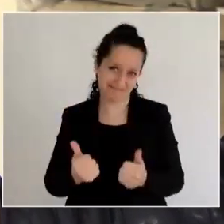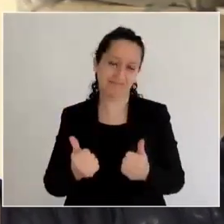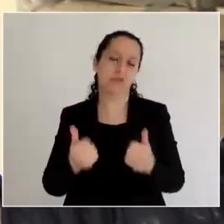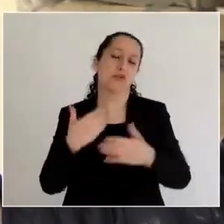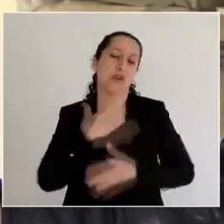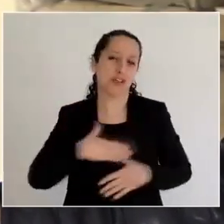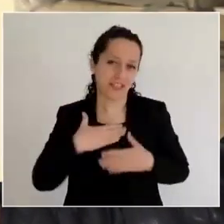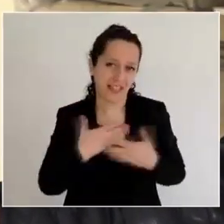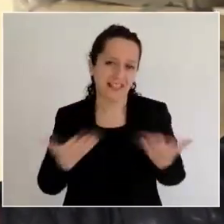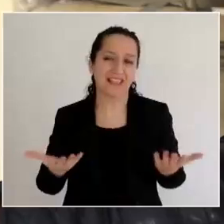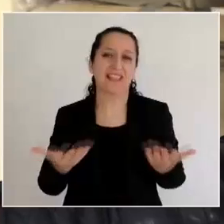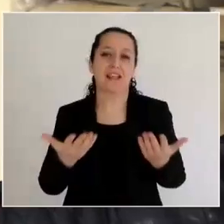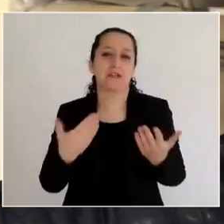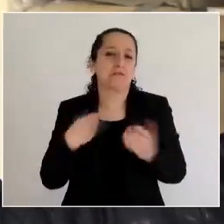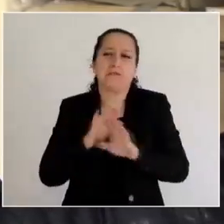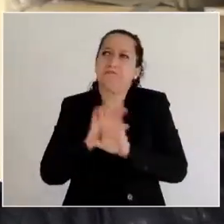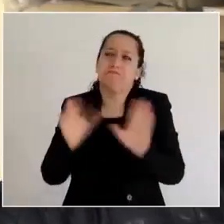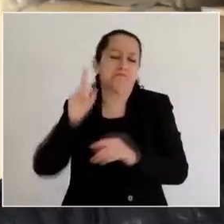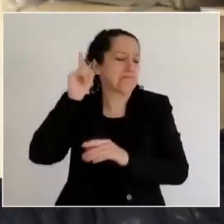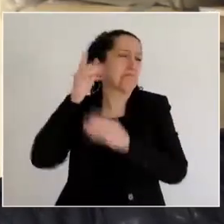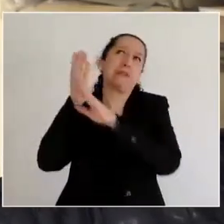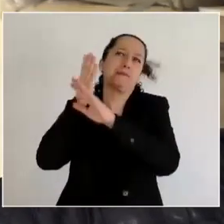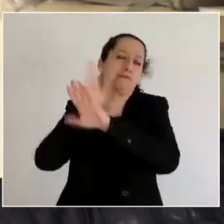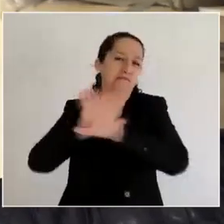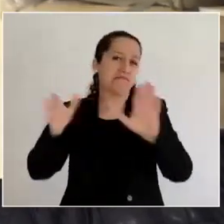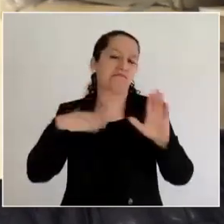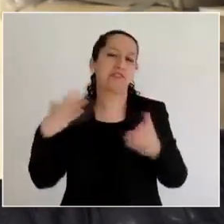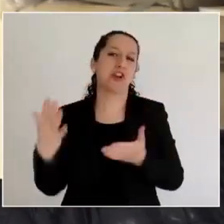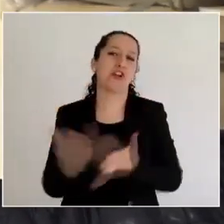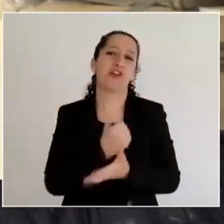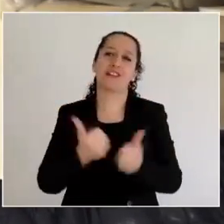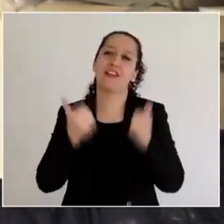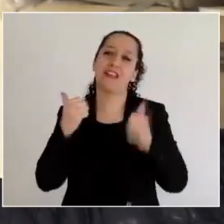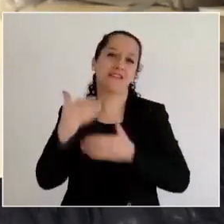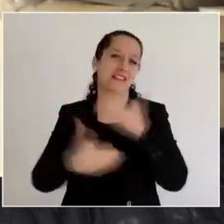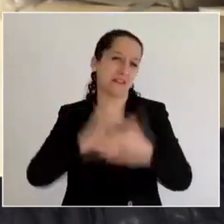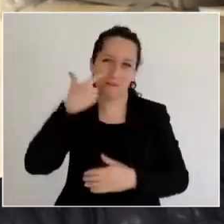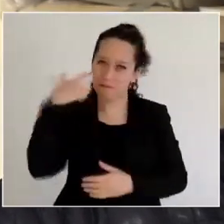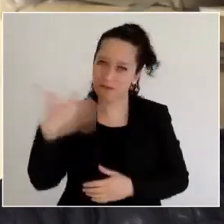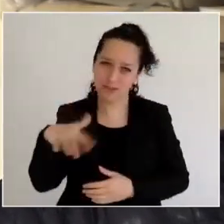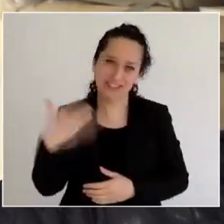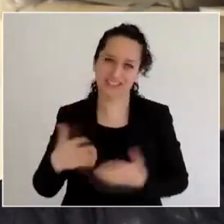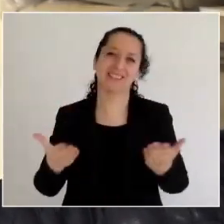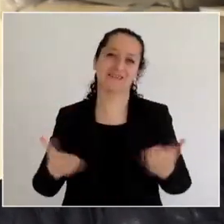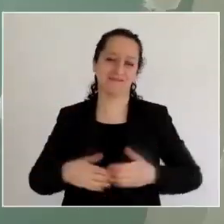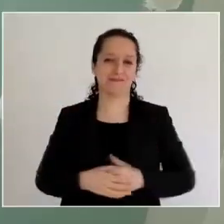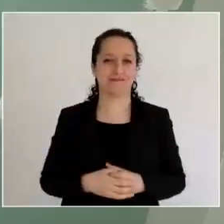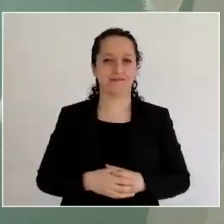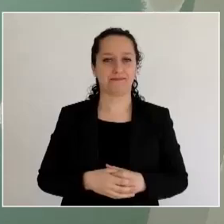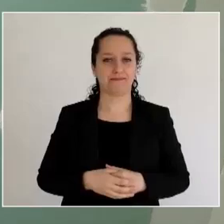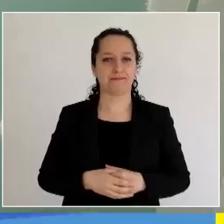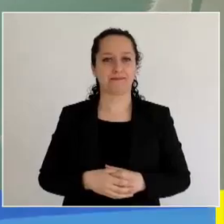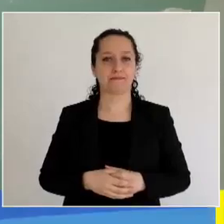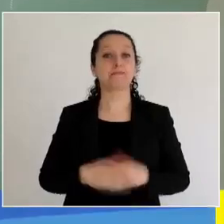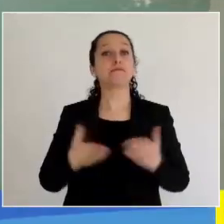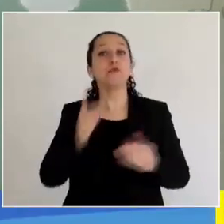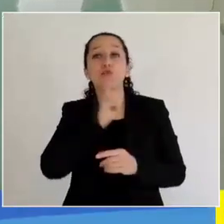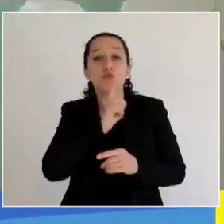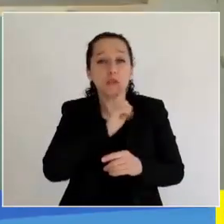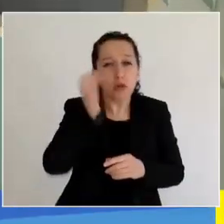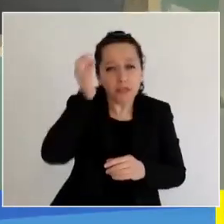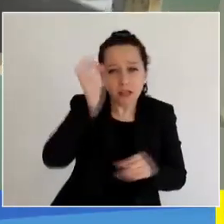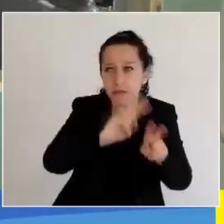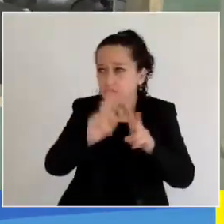muy contenta con esto ya. No le pido más a Dios, por lo menos, que hemos logrado este avance importantísimo. Así, solo